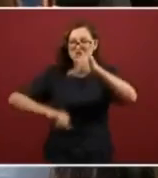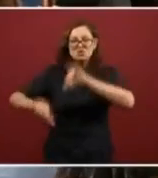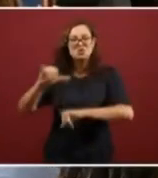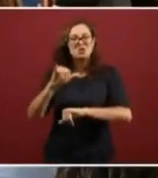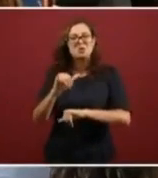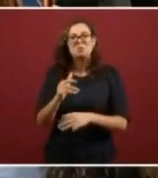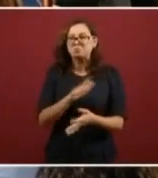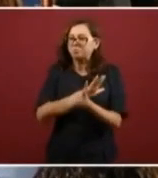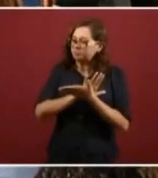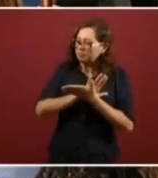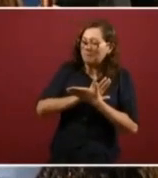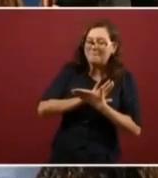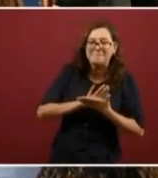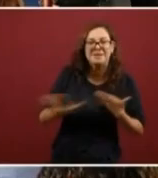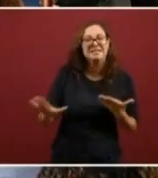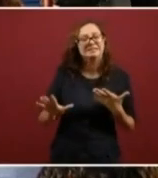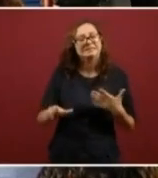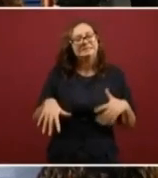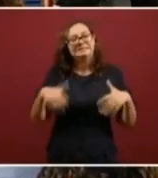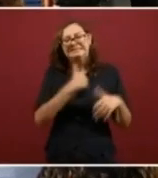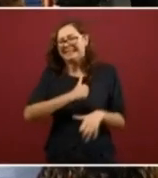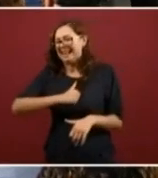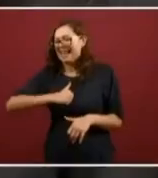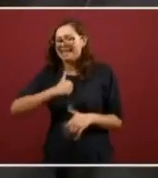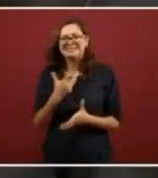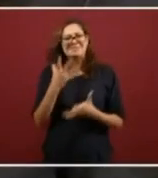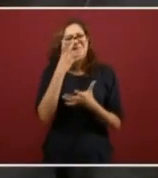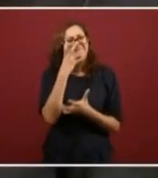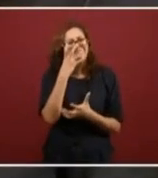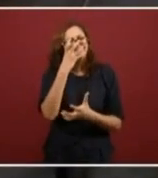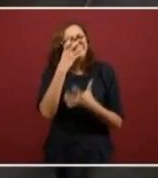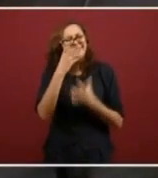Teníamos una industria petroquímica fuerte,